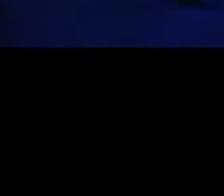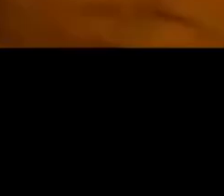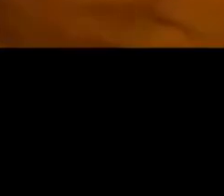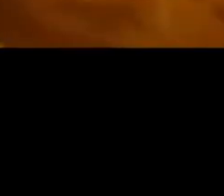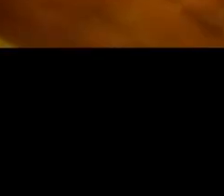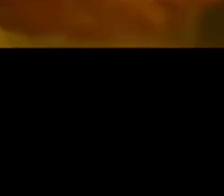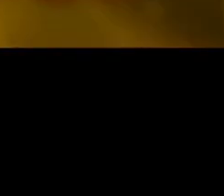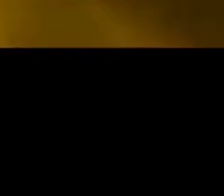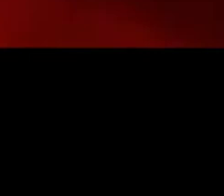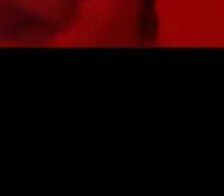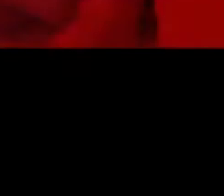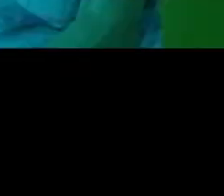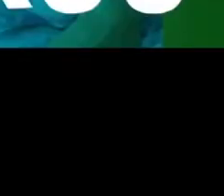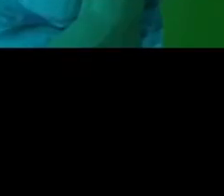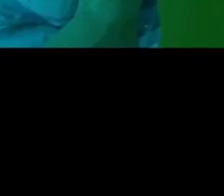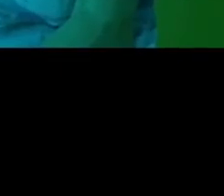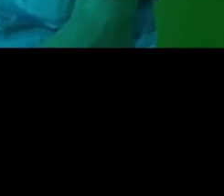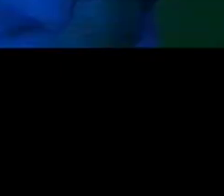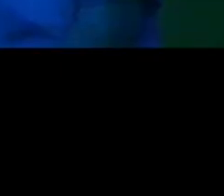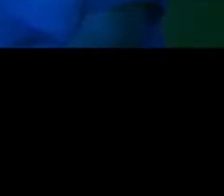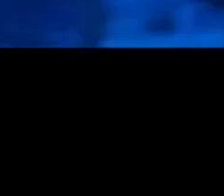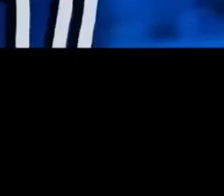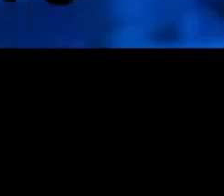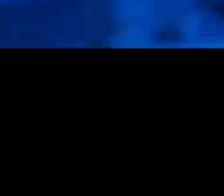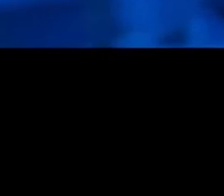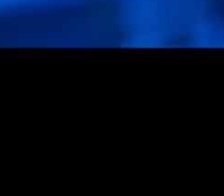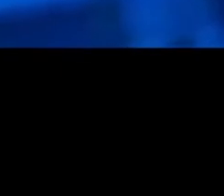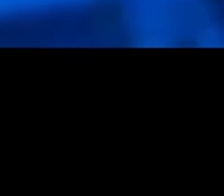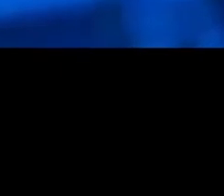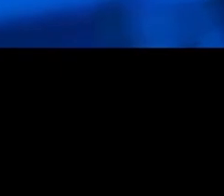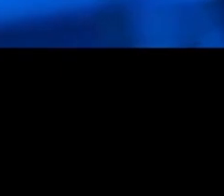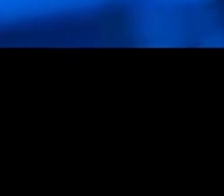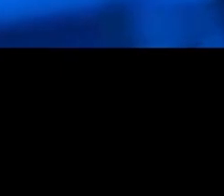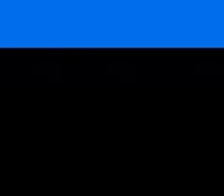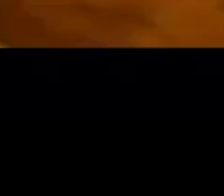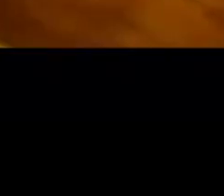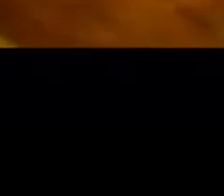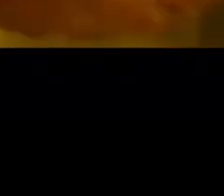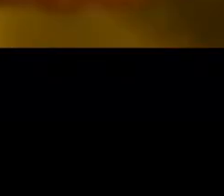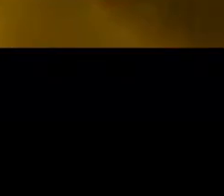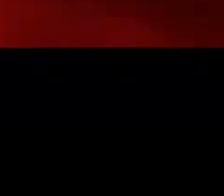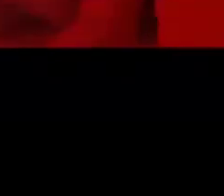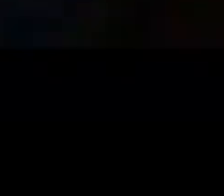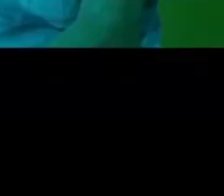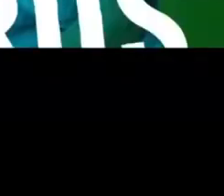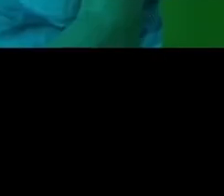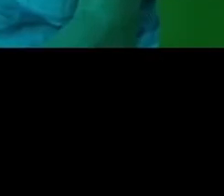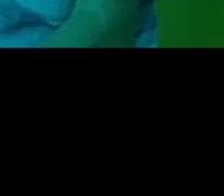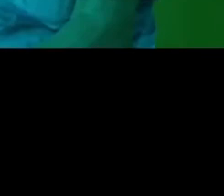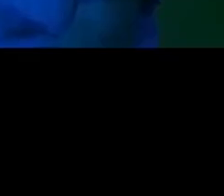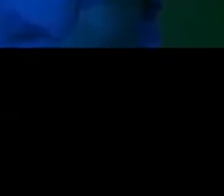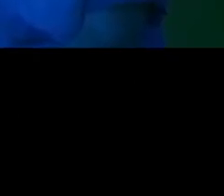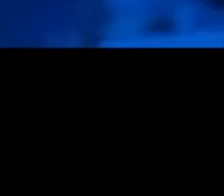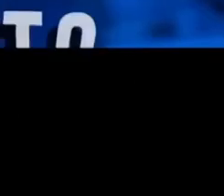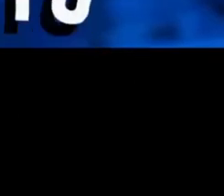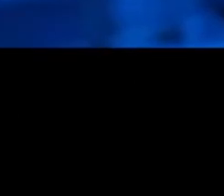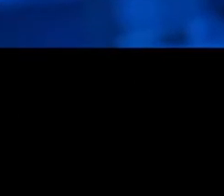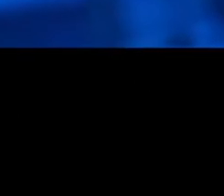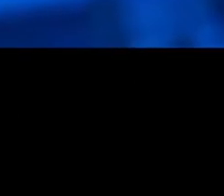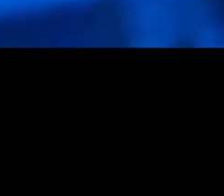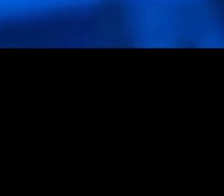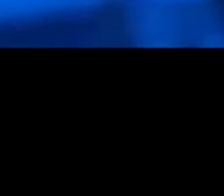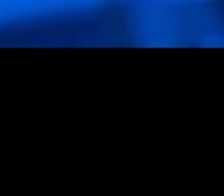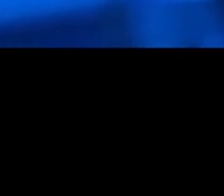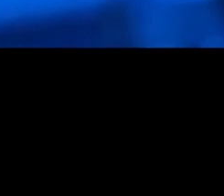Así yo lo evito al coronavirus, al coronavirus. Así yo lo evito, así yo lo evito al coronavirus, al